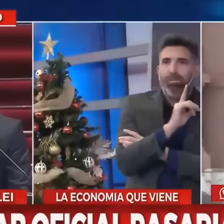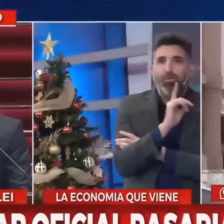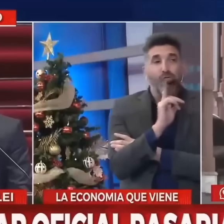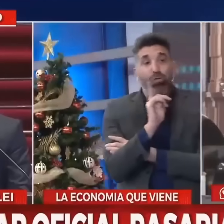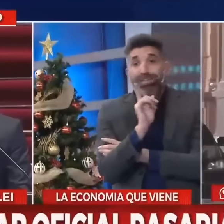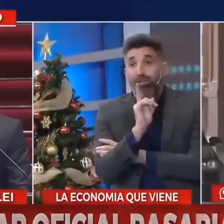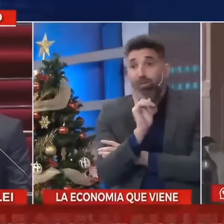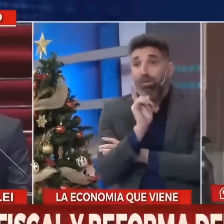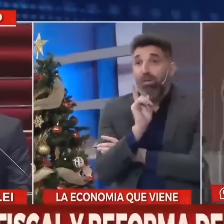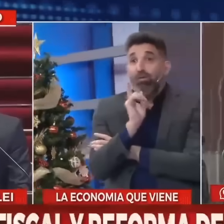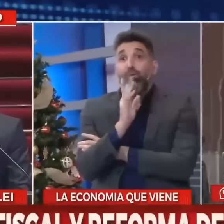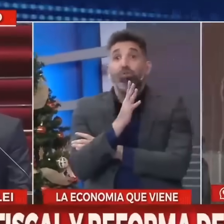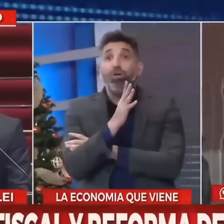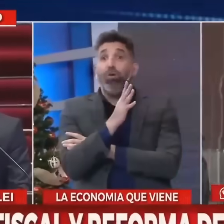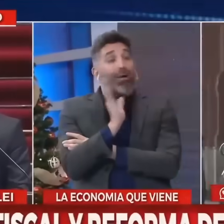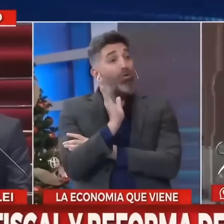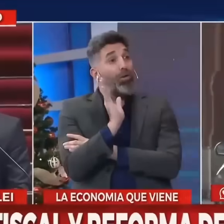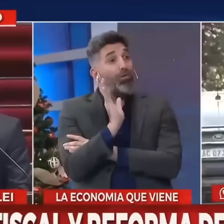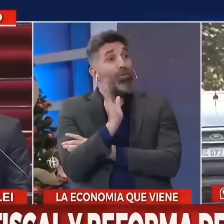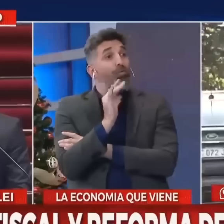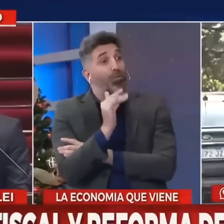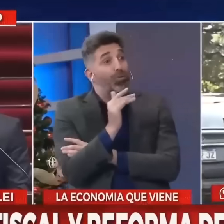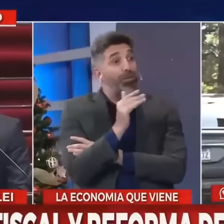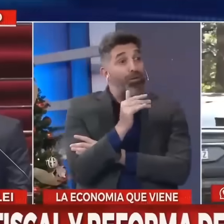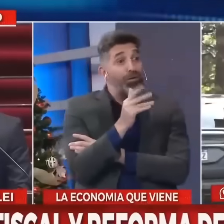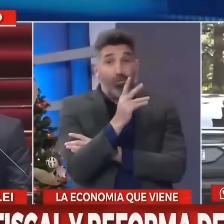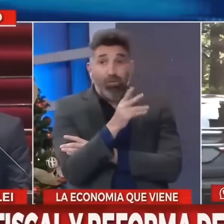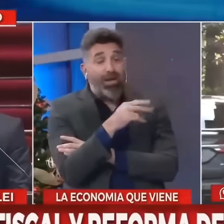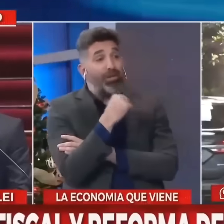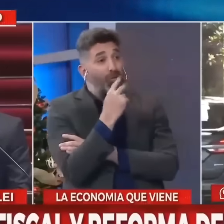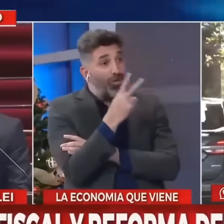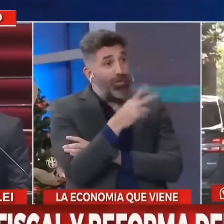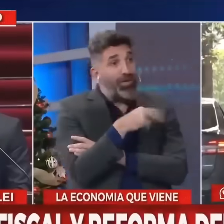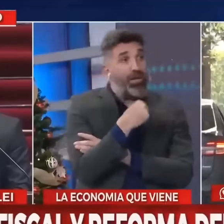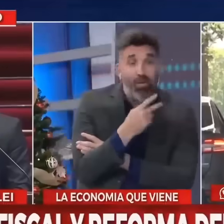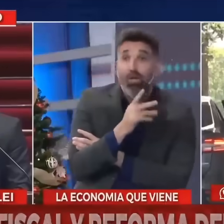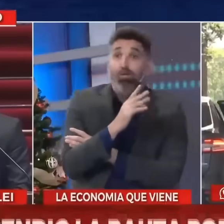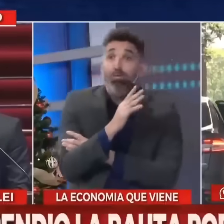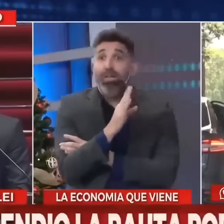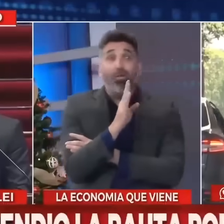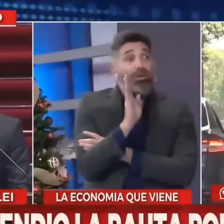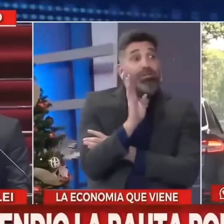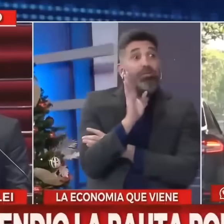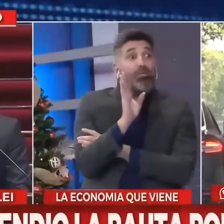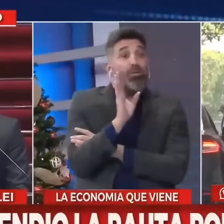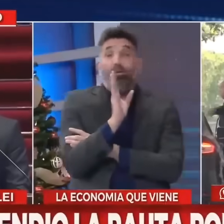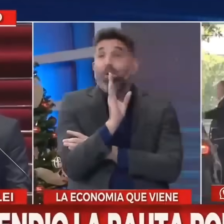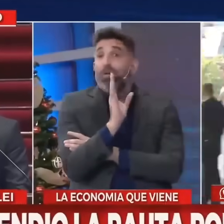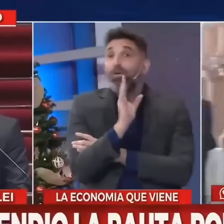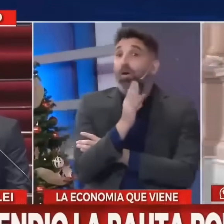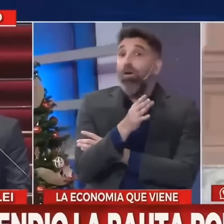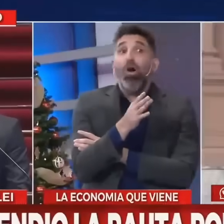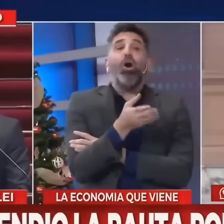mientras vos estás hablando Yo estoy atento subió cinco mangos el dólar se vos terminaste de hablar de tu sindicato los grandes que el D es